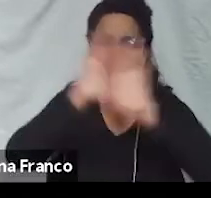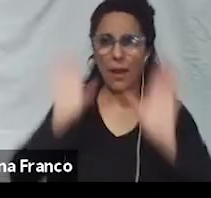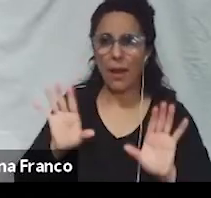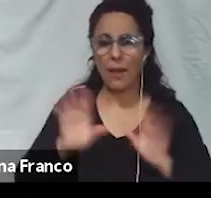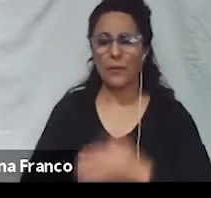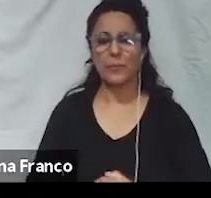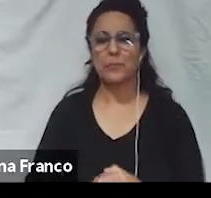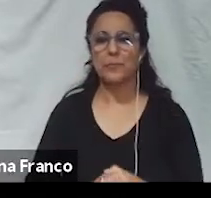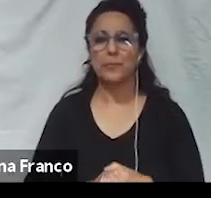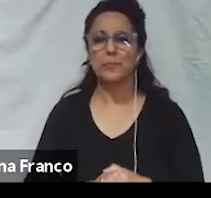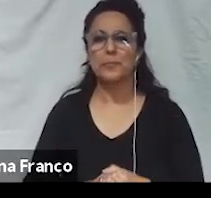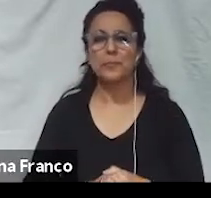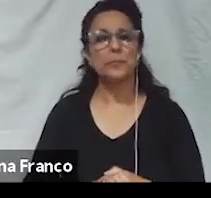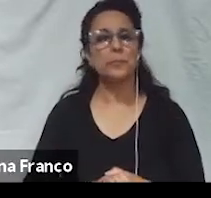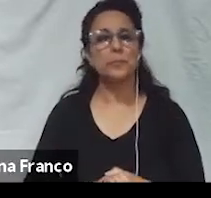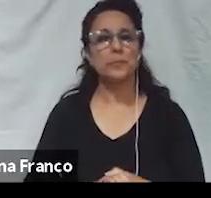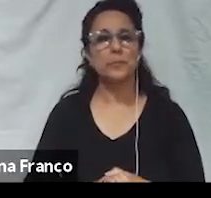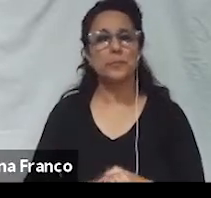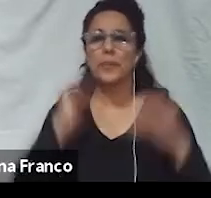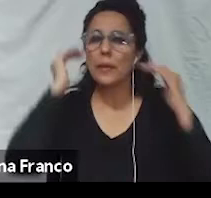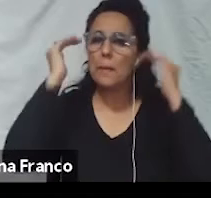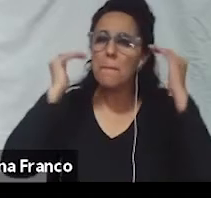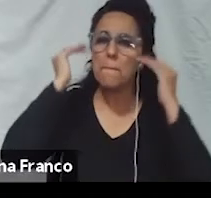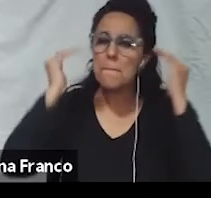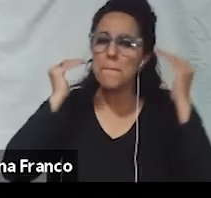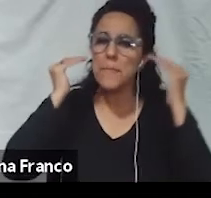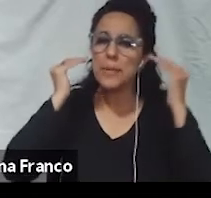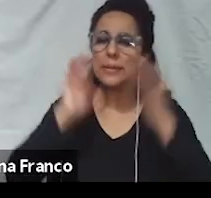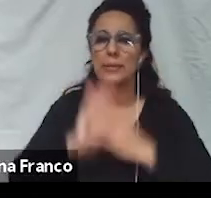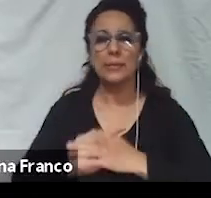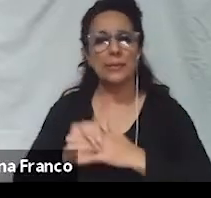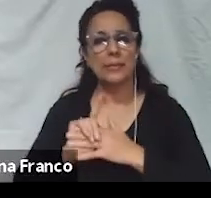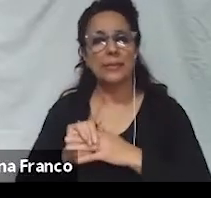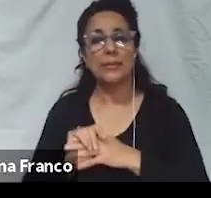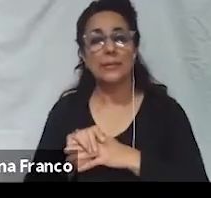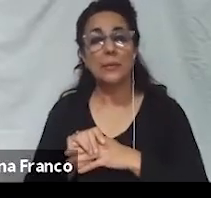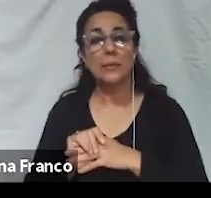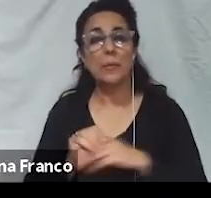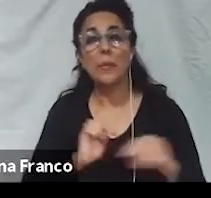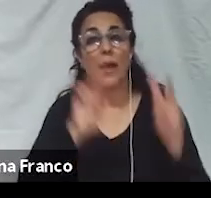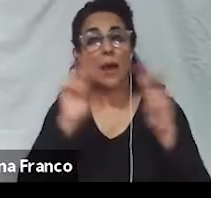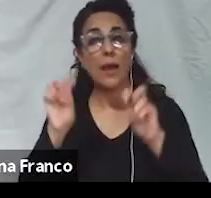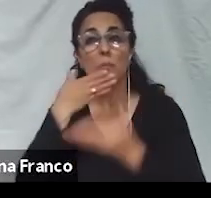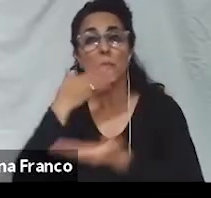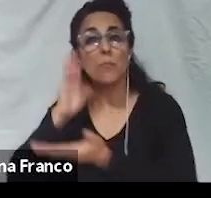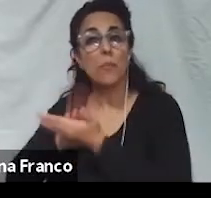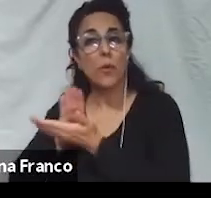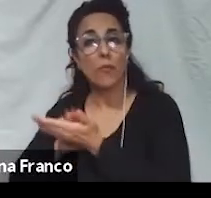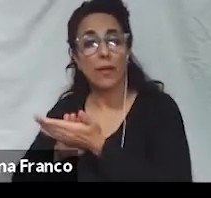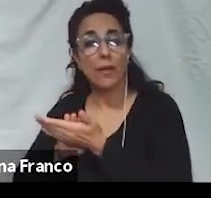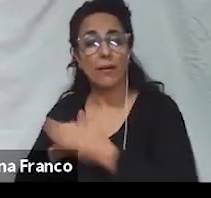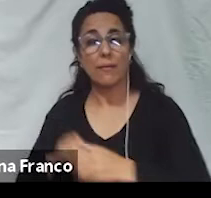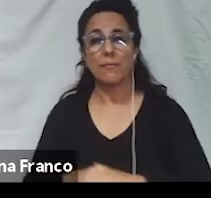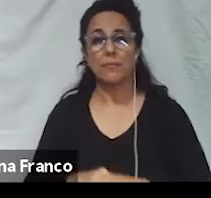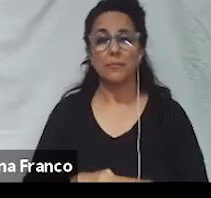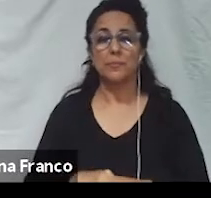la que nosotros quisimos dar. Bueno, después ser imaginativo, sobre todo para hacer los casos de prueba,